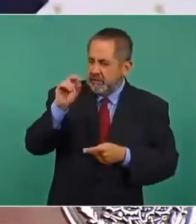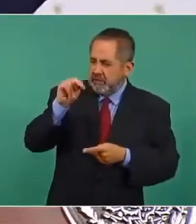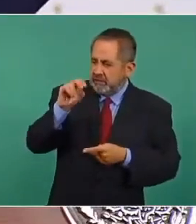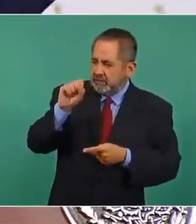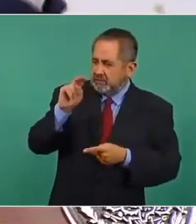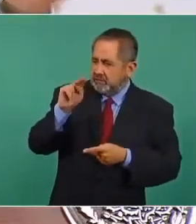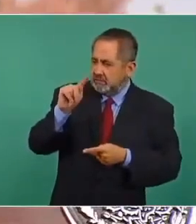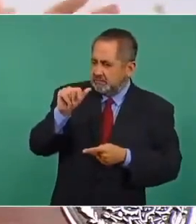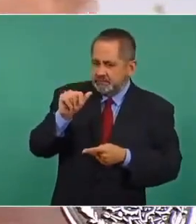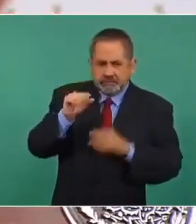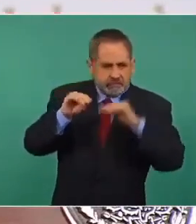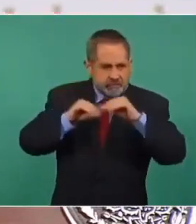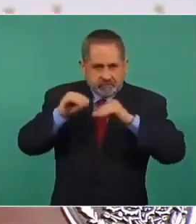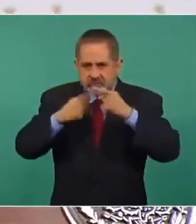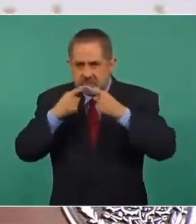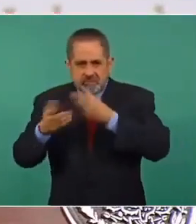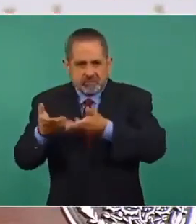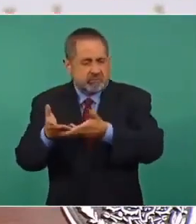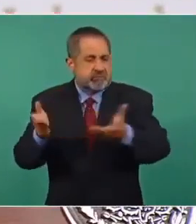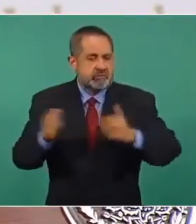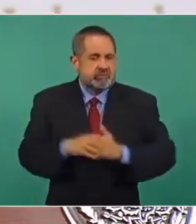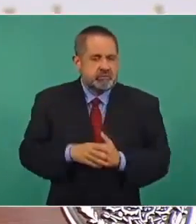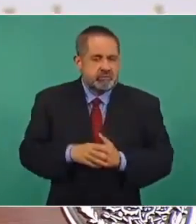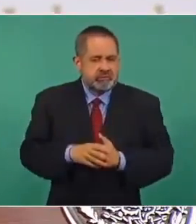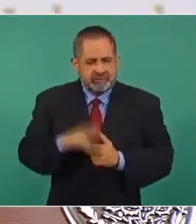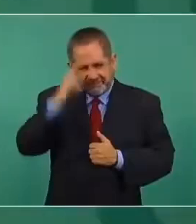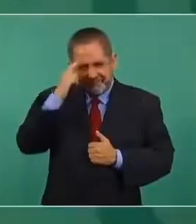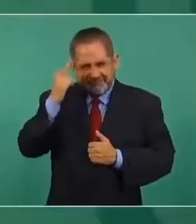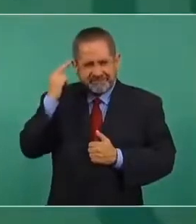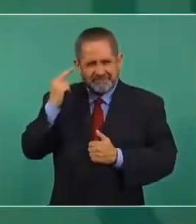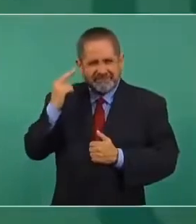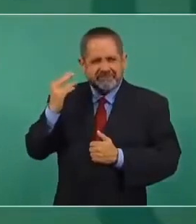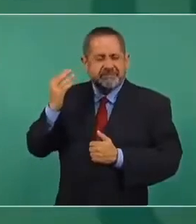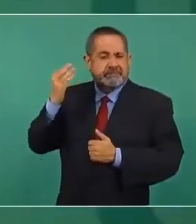Quedó a mitad del sexenio.